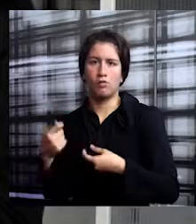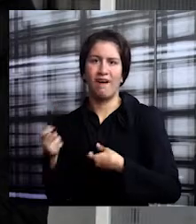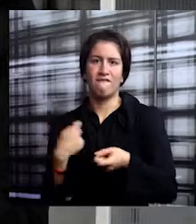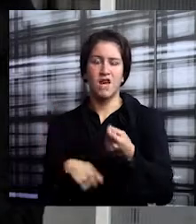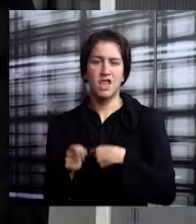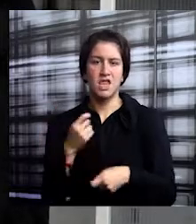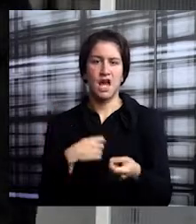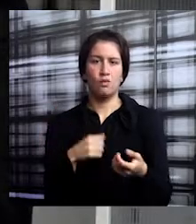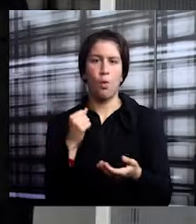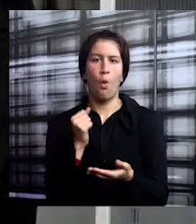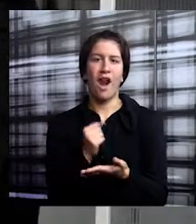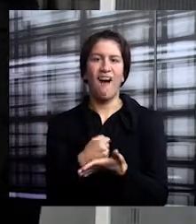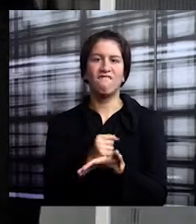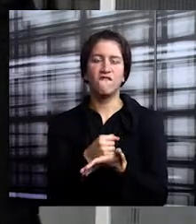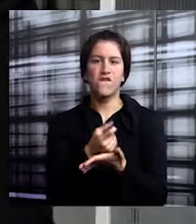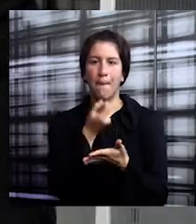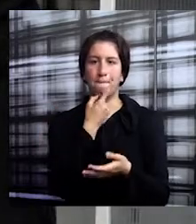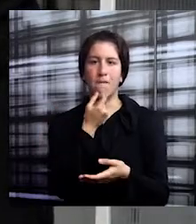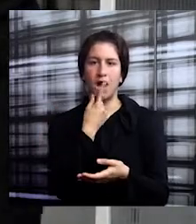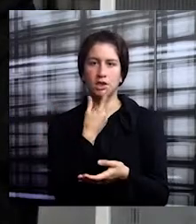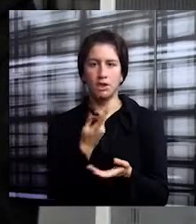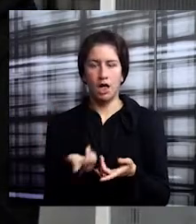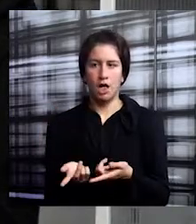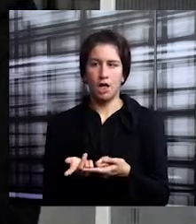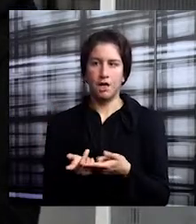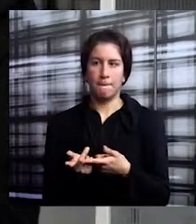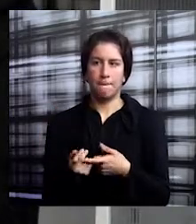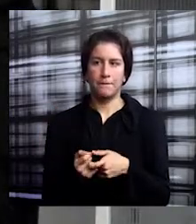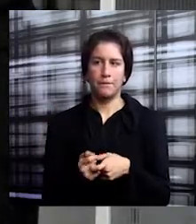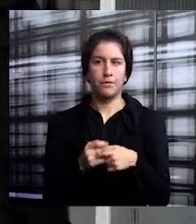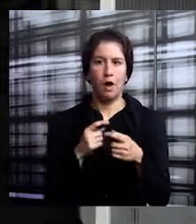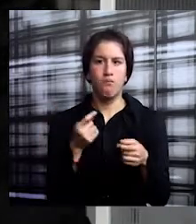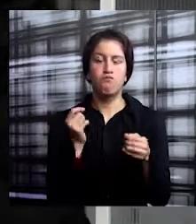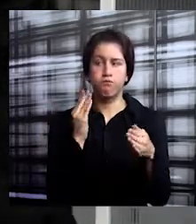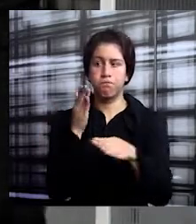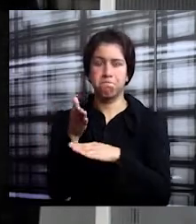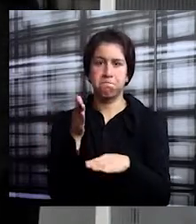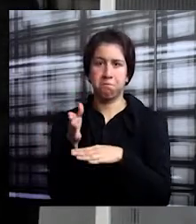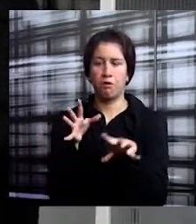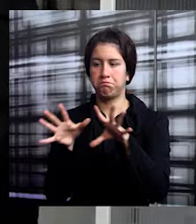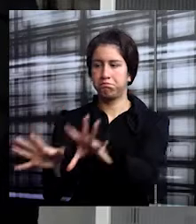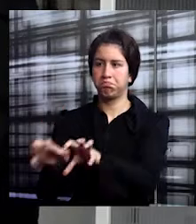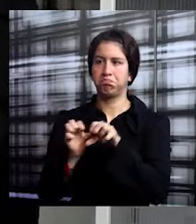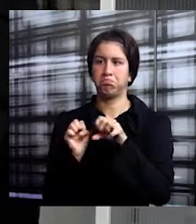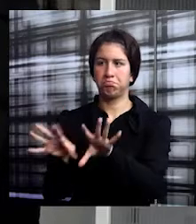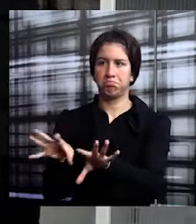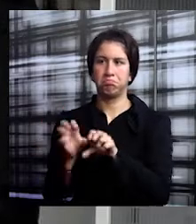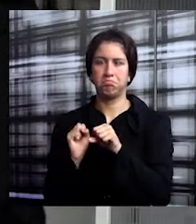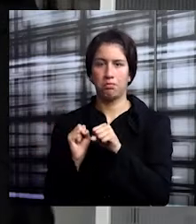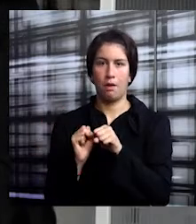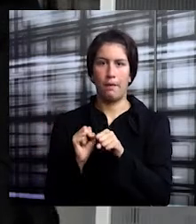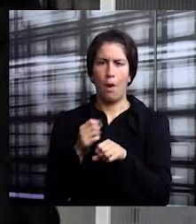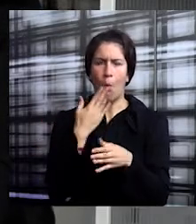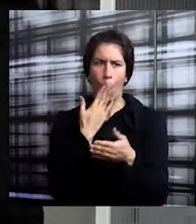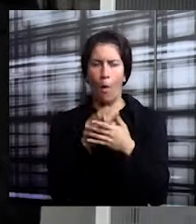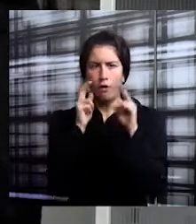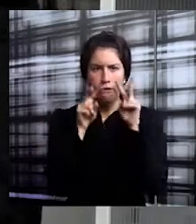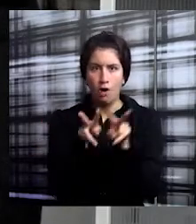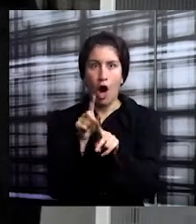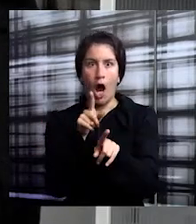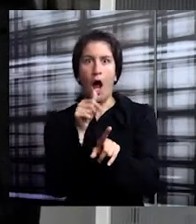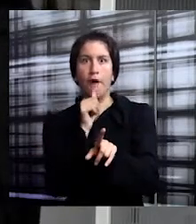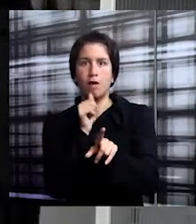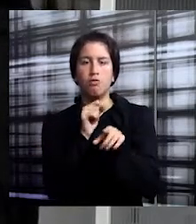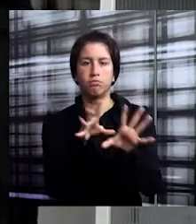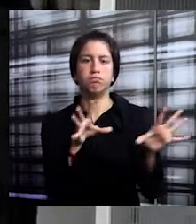vez, fueron a tratar de sacarle lo que les quedaba, se dieron cuenta, volvieron a entrar los tipos y decían, bueno, entremos nomás,